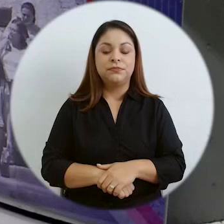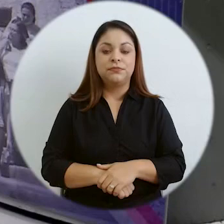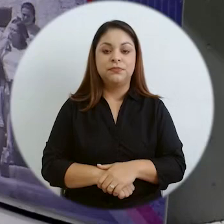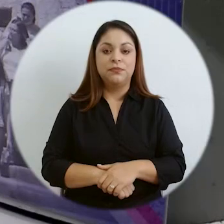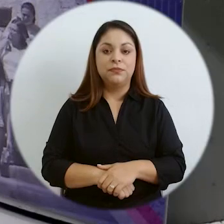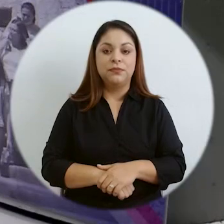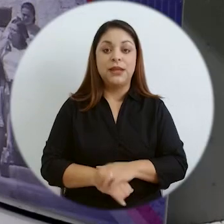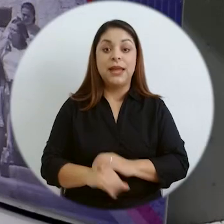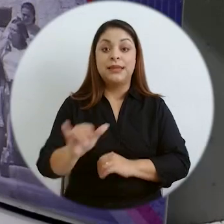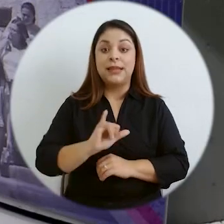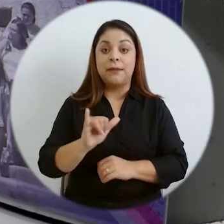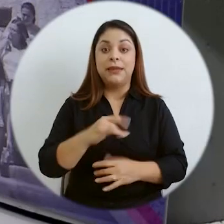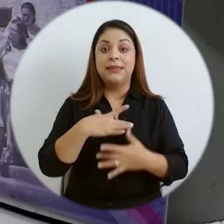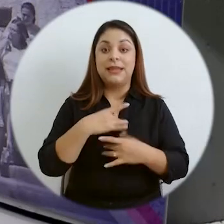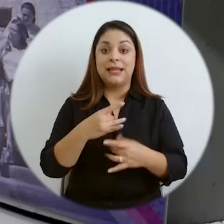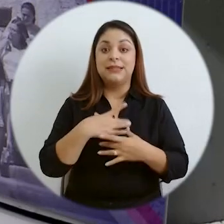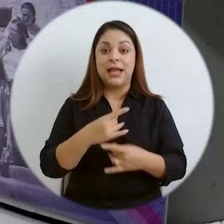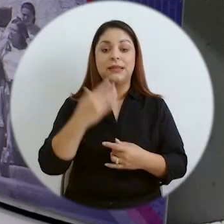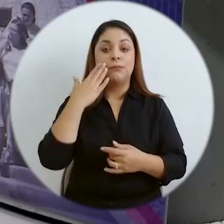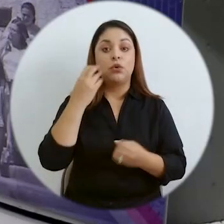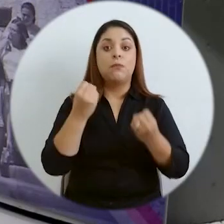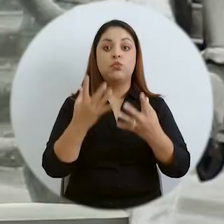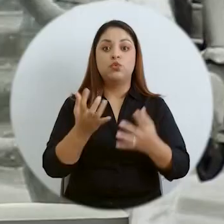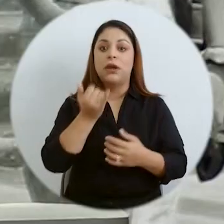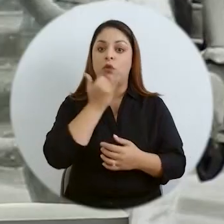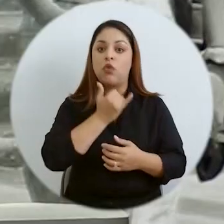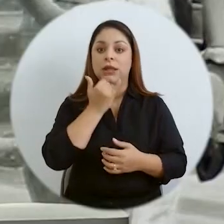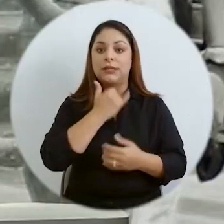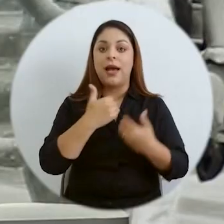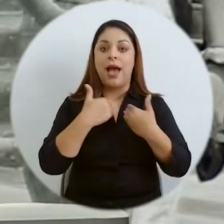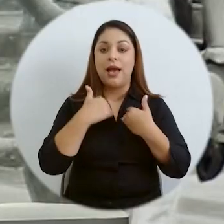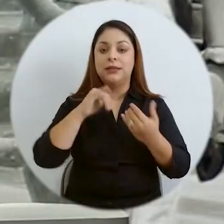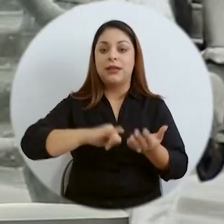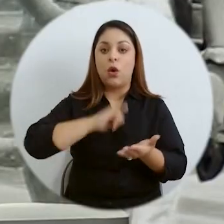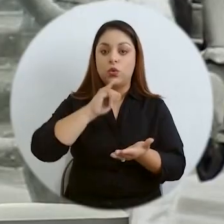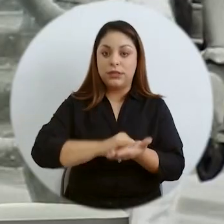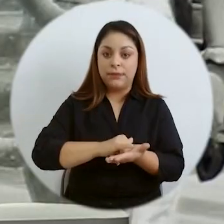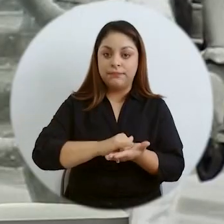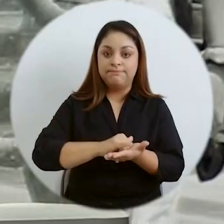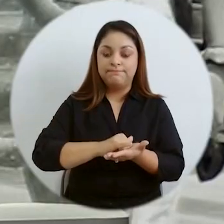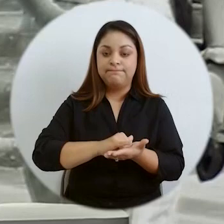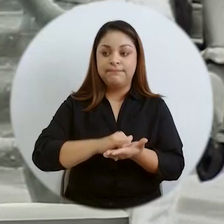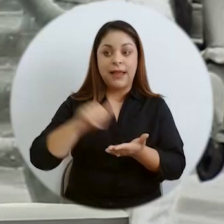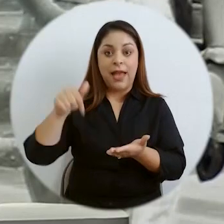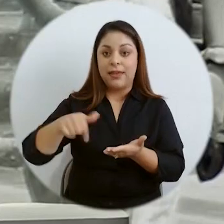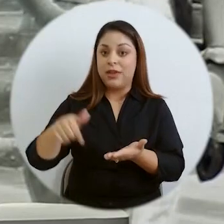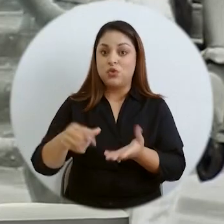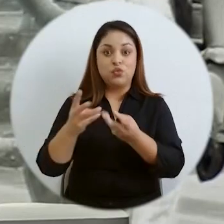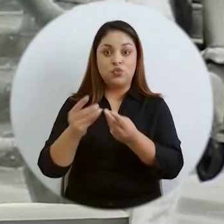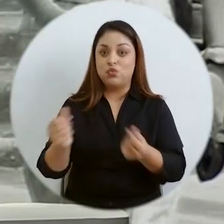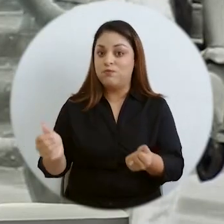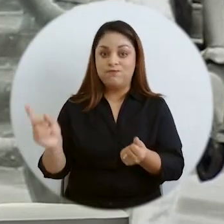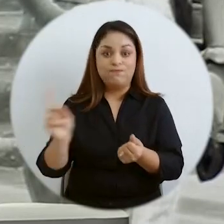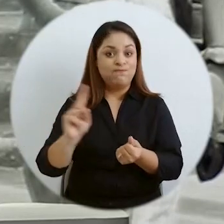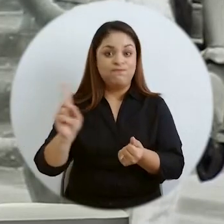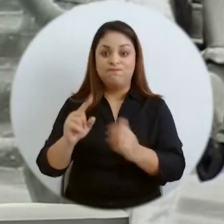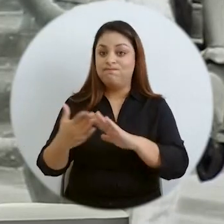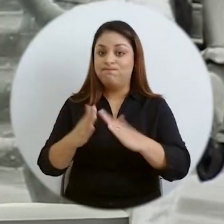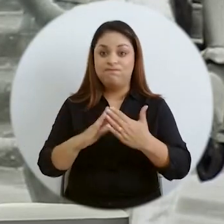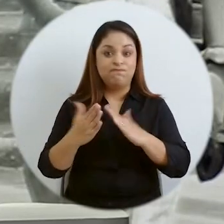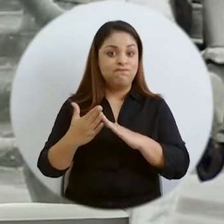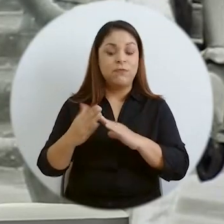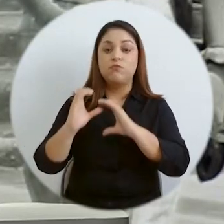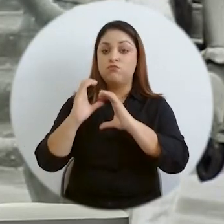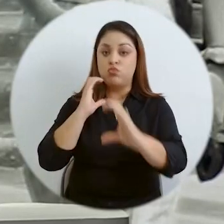porque muchos de los errores que tenemos en San José, que no resolvimos, nuestros planes reguladores no resolvieron la movilidad urbana, no resolvieron